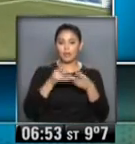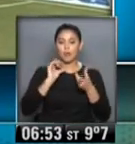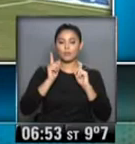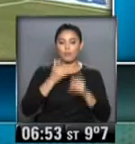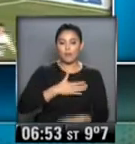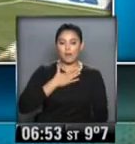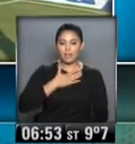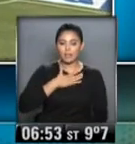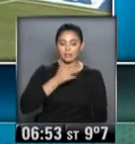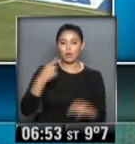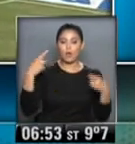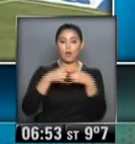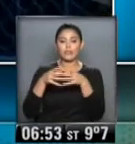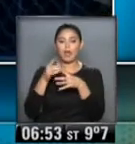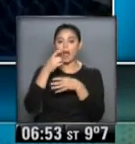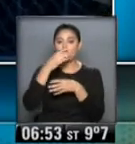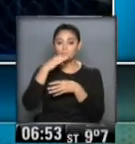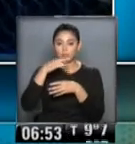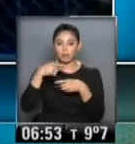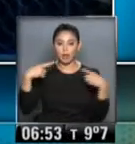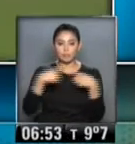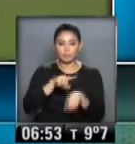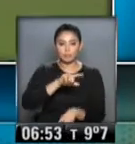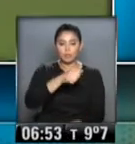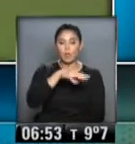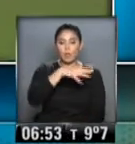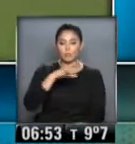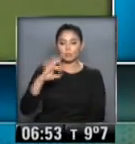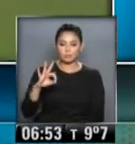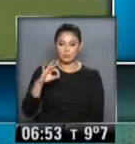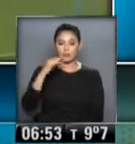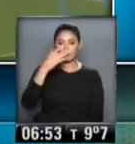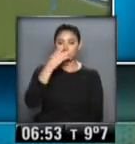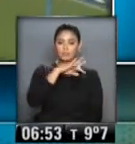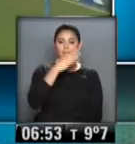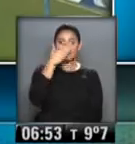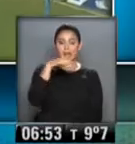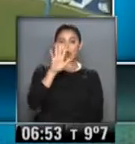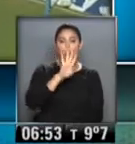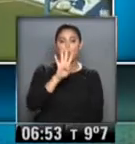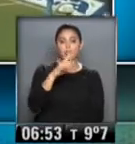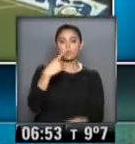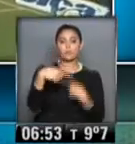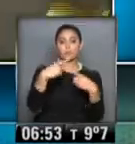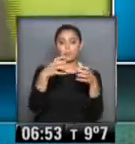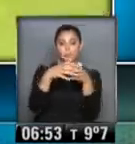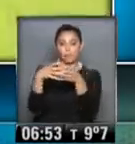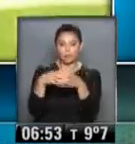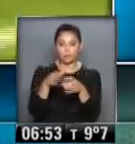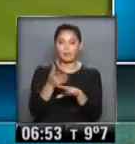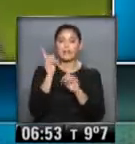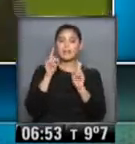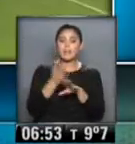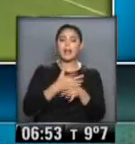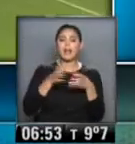fiesta. Newell's goleó a Boca y es el único puntero del torneo final a 4 fechas del cierre del campeonato. Antes,